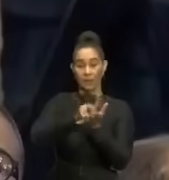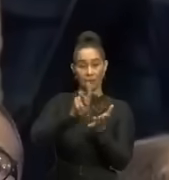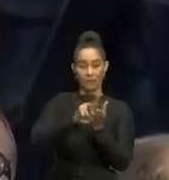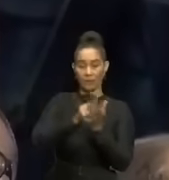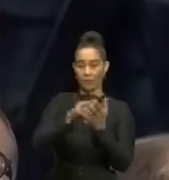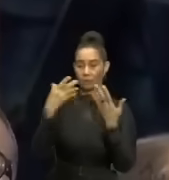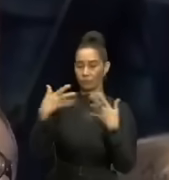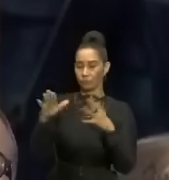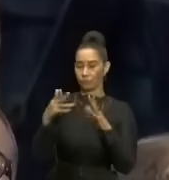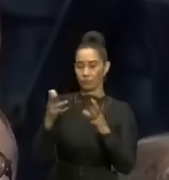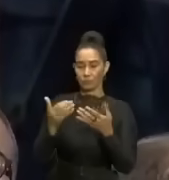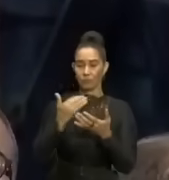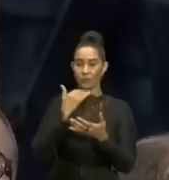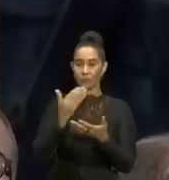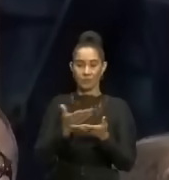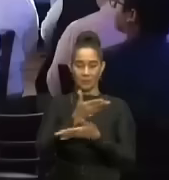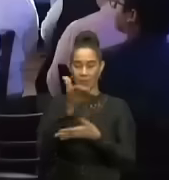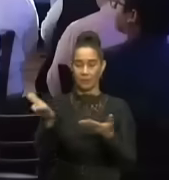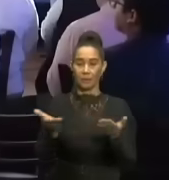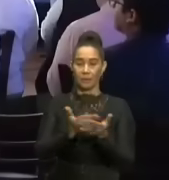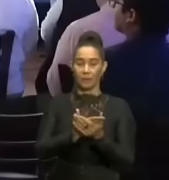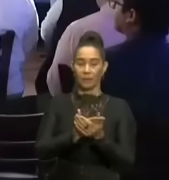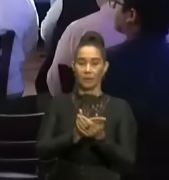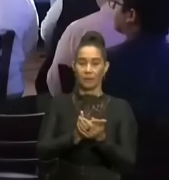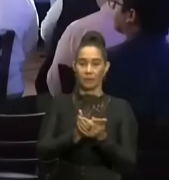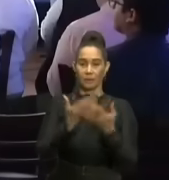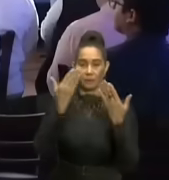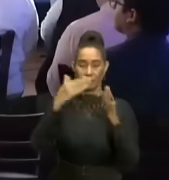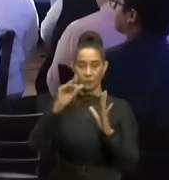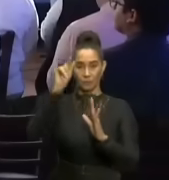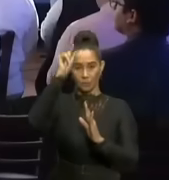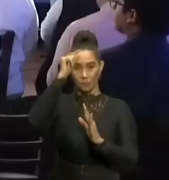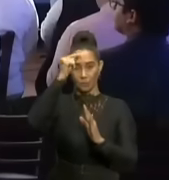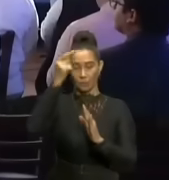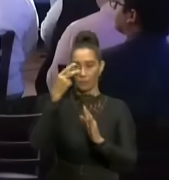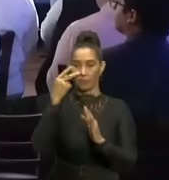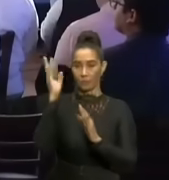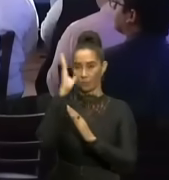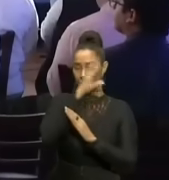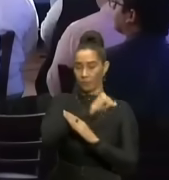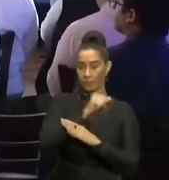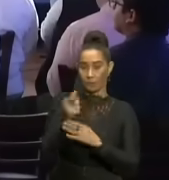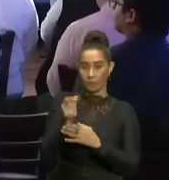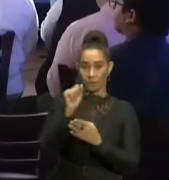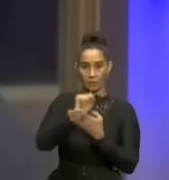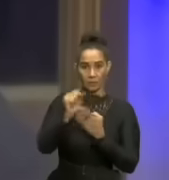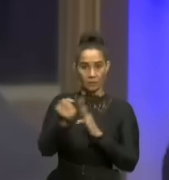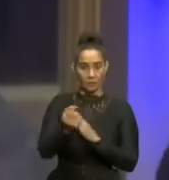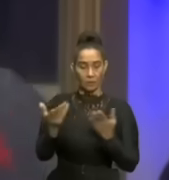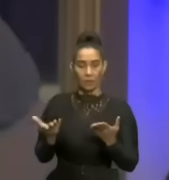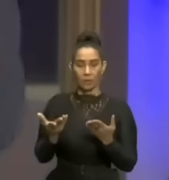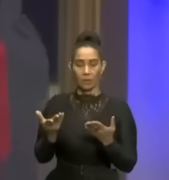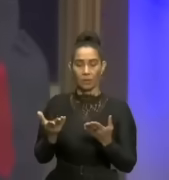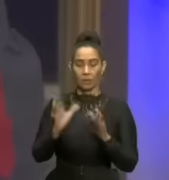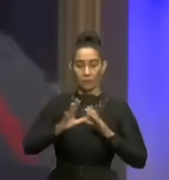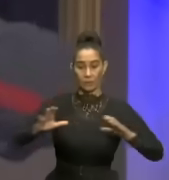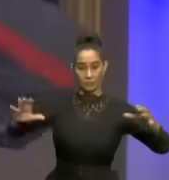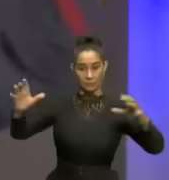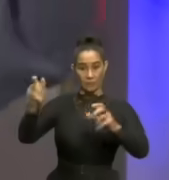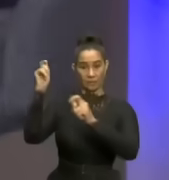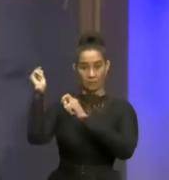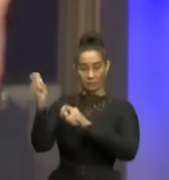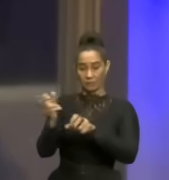vergüenza. No sé cómo el Estado Dominicano deja pasar por alto ese tipo de situaciones. Un estadio de